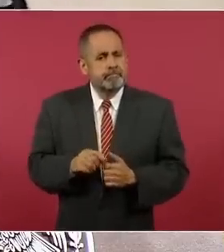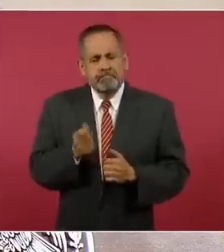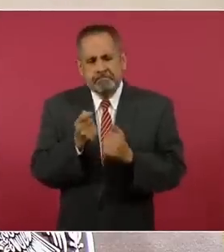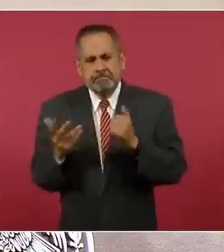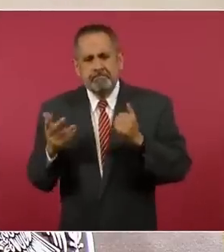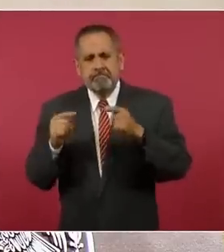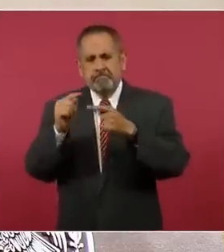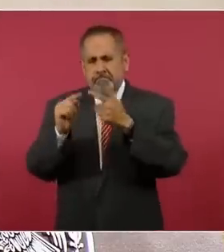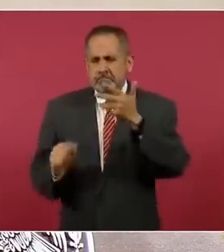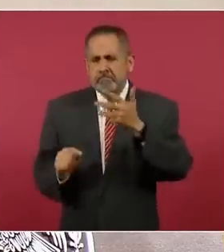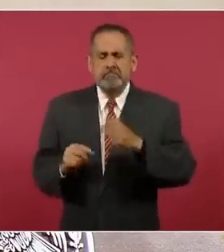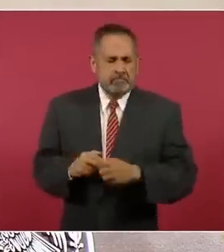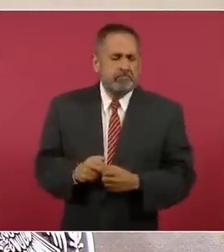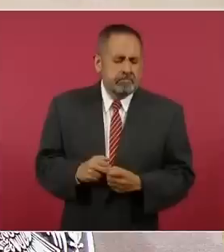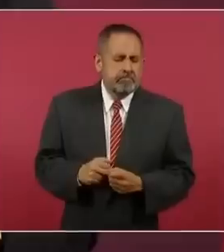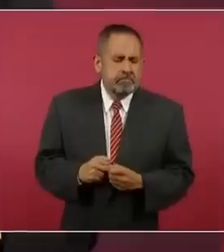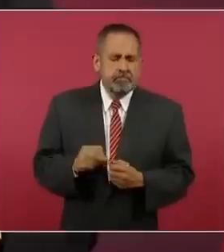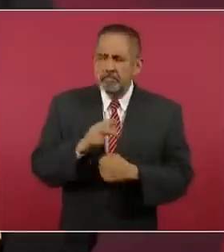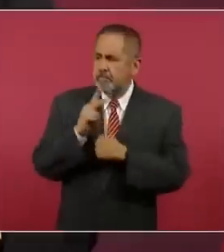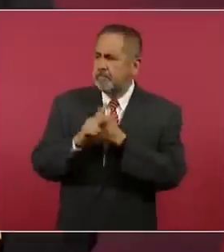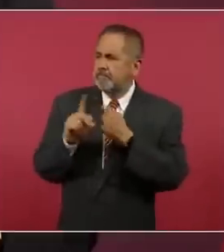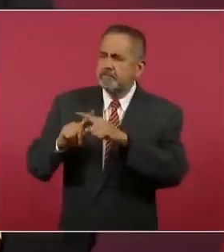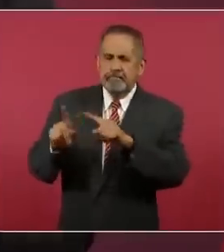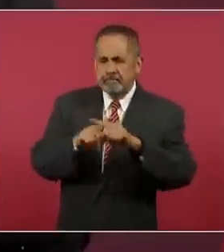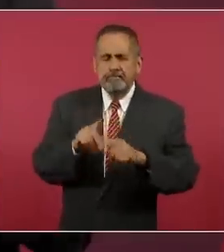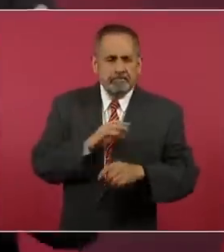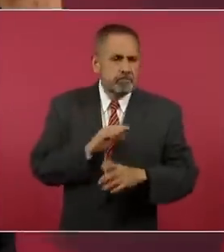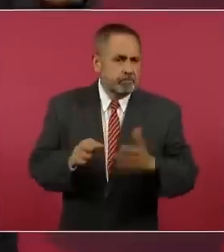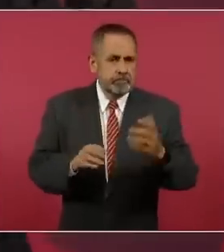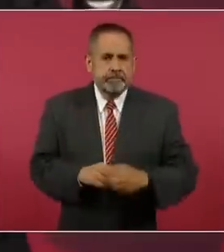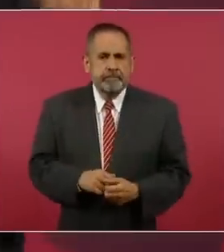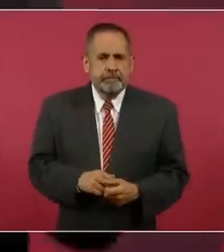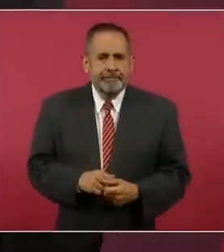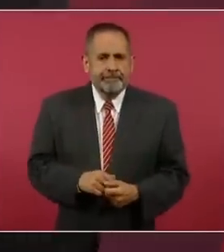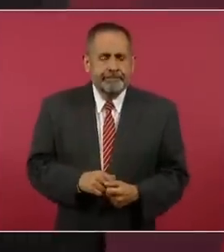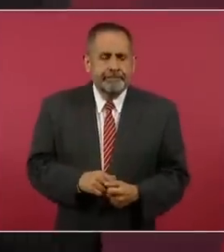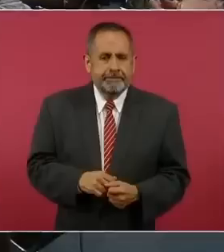varios países. Entonces,